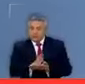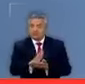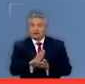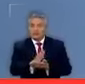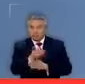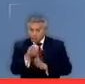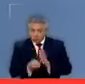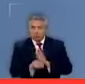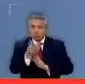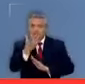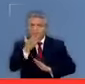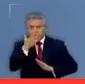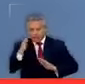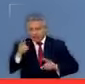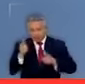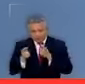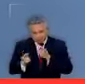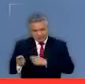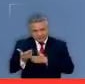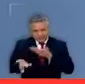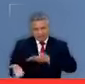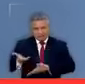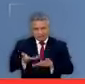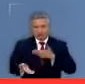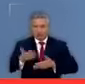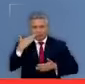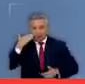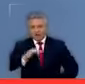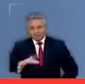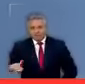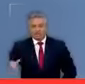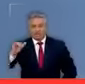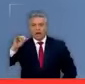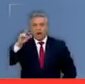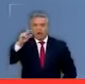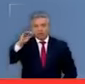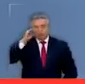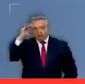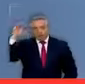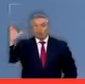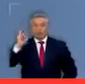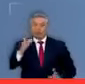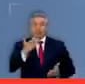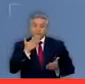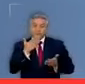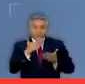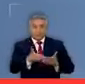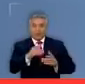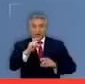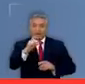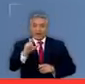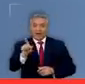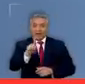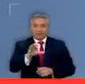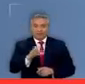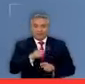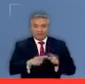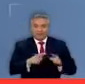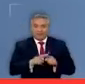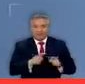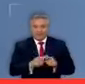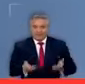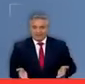trato con nuestra infancia, con nuestros adultos mayores y con nuestra clase media. Esas han sido las prioridades